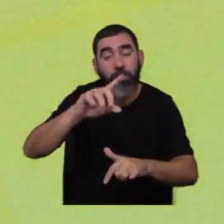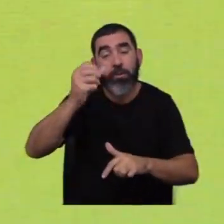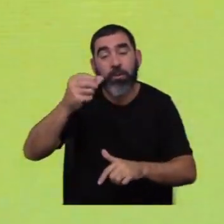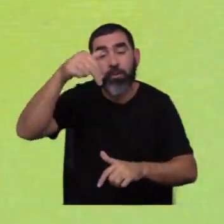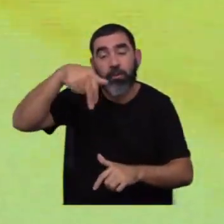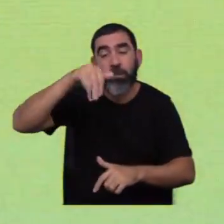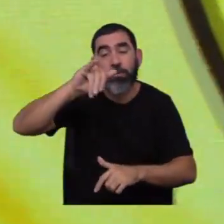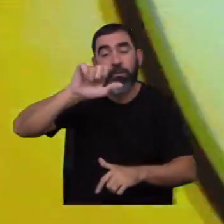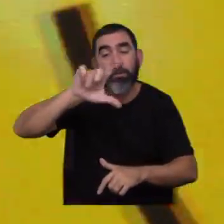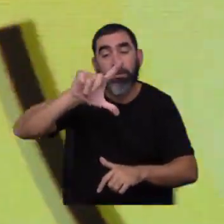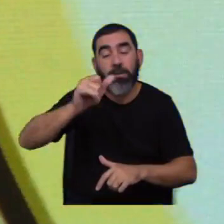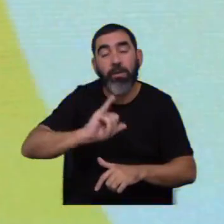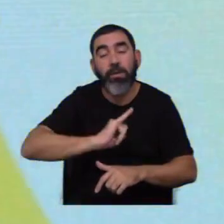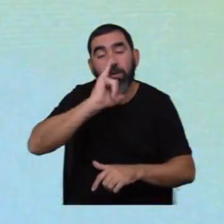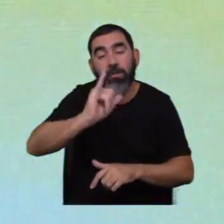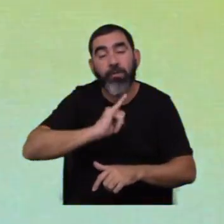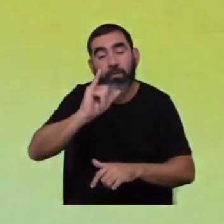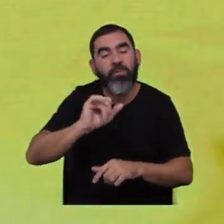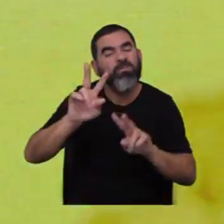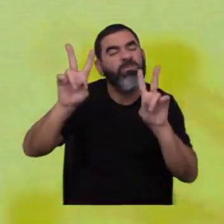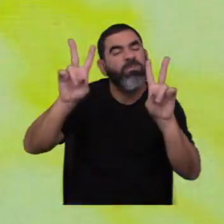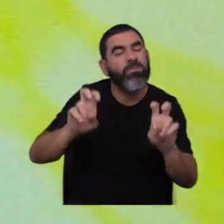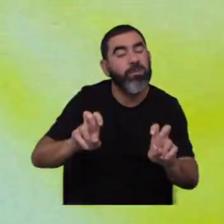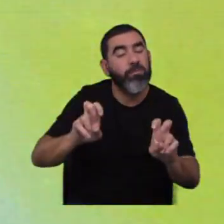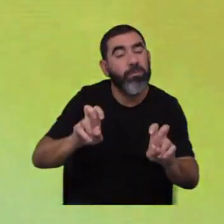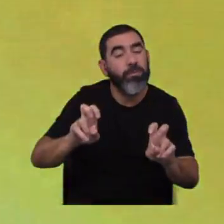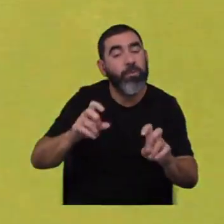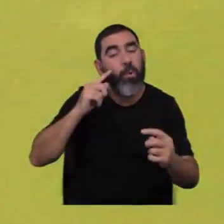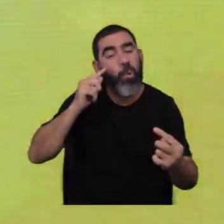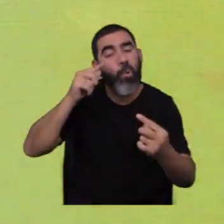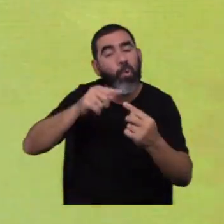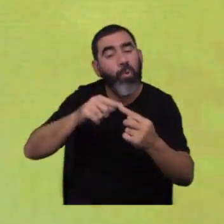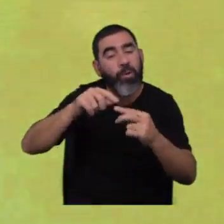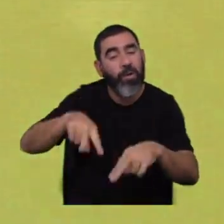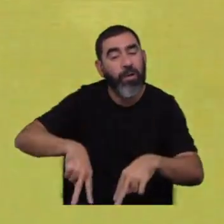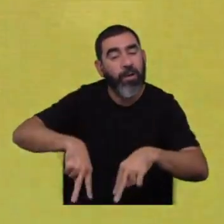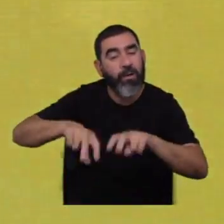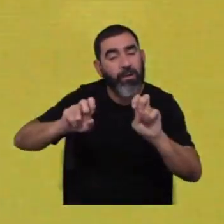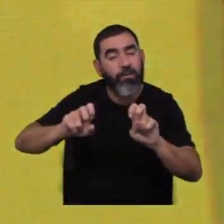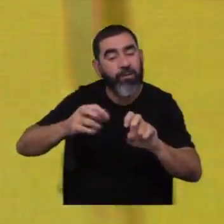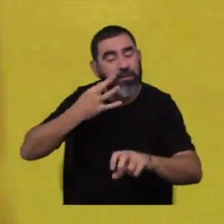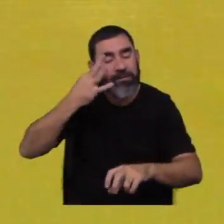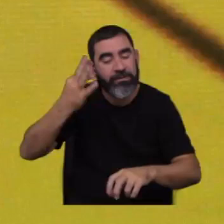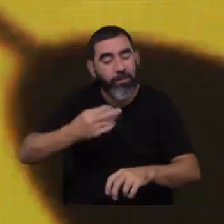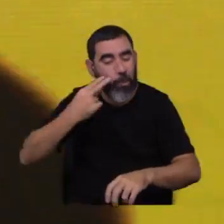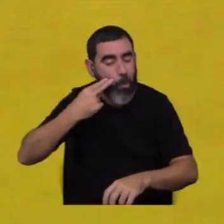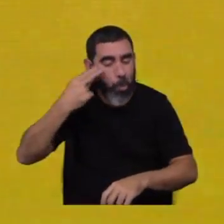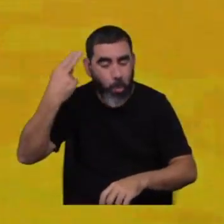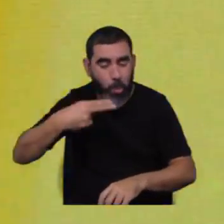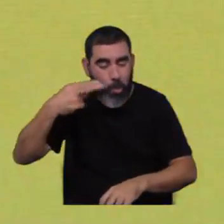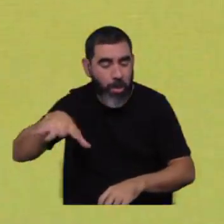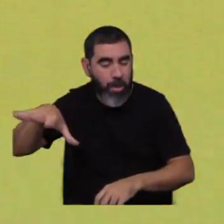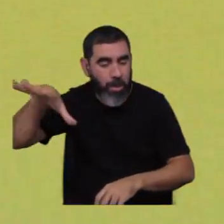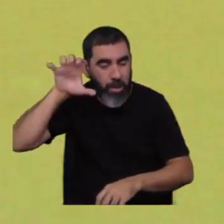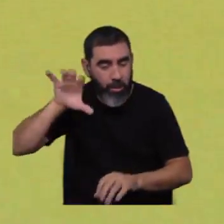Hirschfeld nos trae un informe sobre una disciplina cuyo objetivo de estudio, es una disciplina que estoy seguro que nunca han escuchado